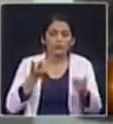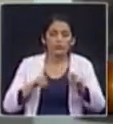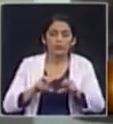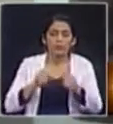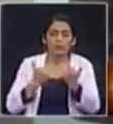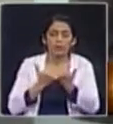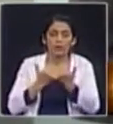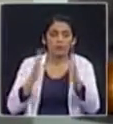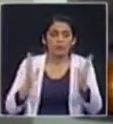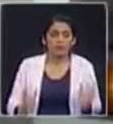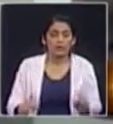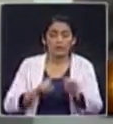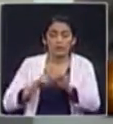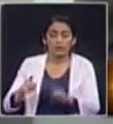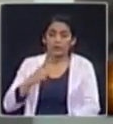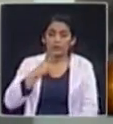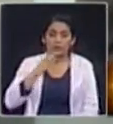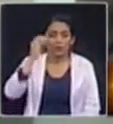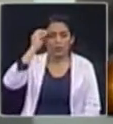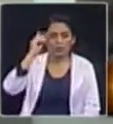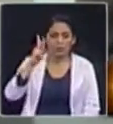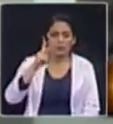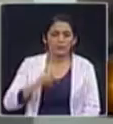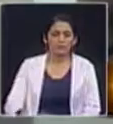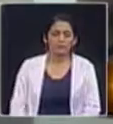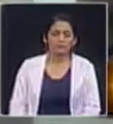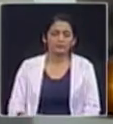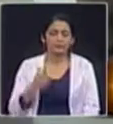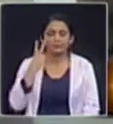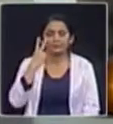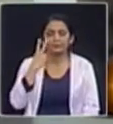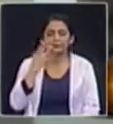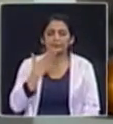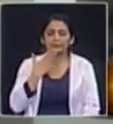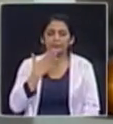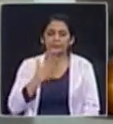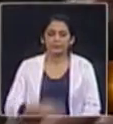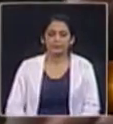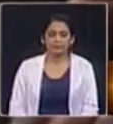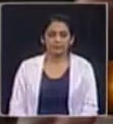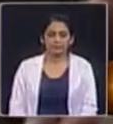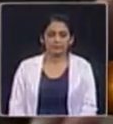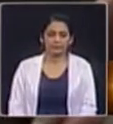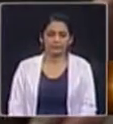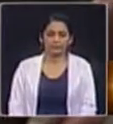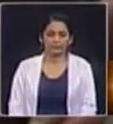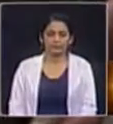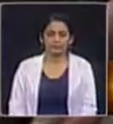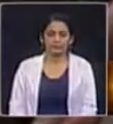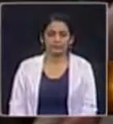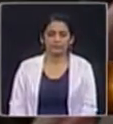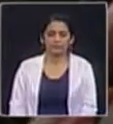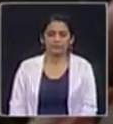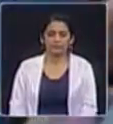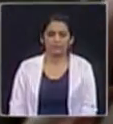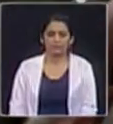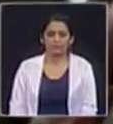de otros invitados a esta comparecencia. Escuchemos a continuación. El universo de casos